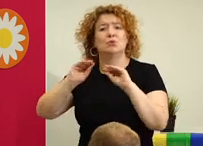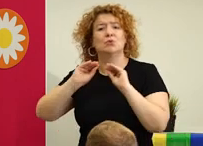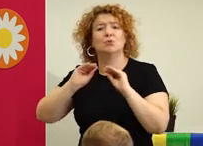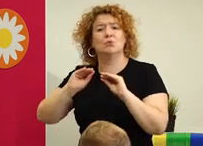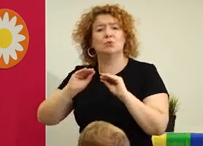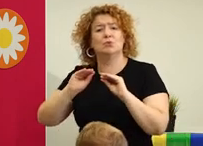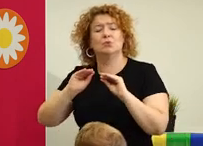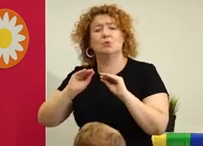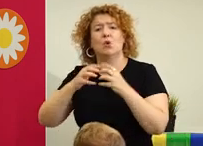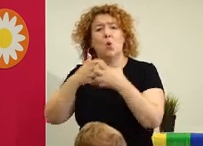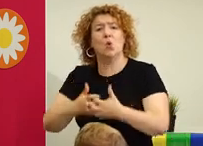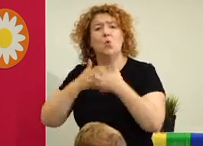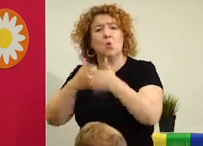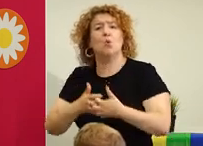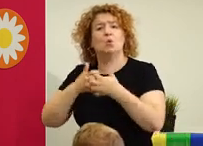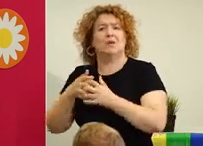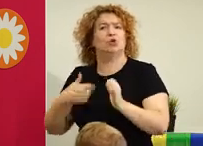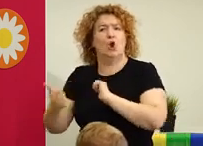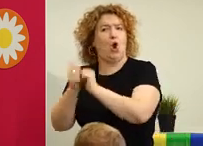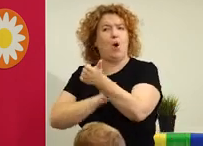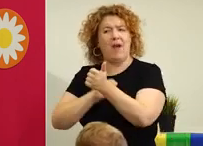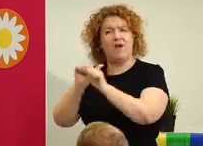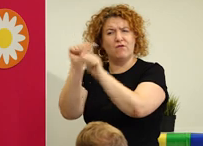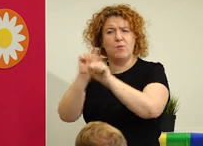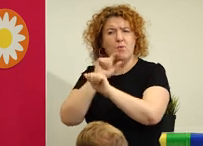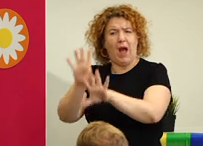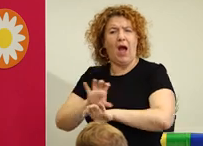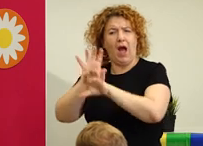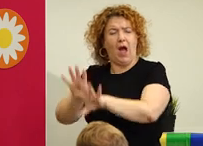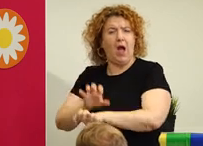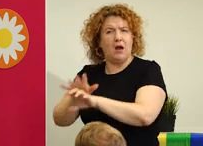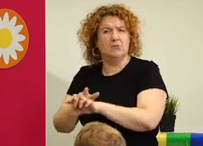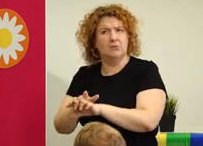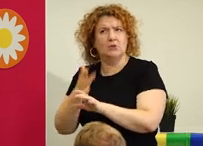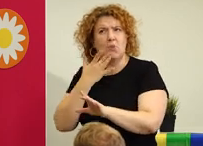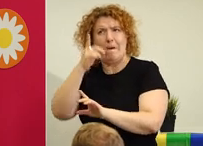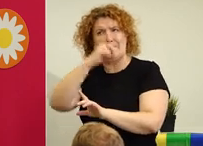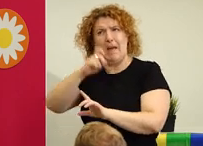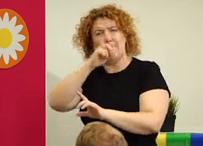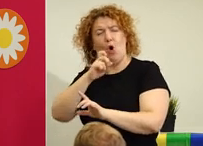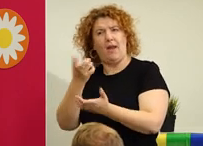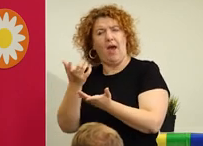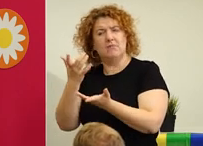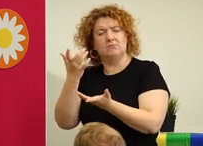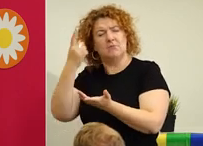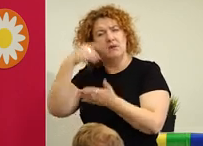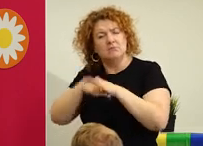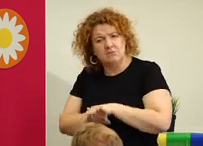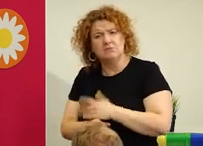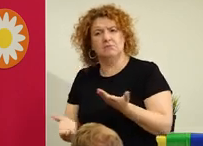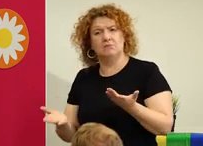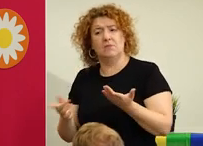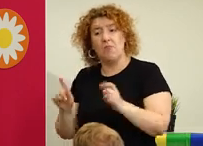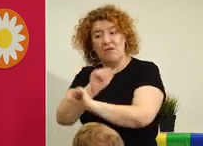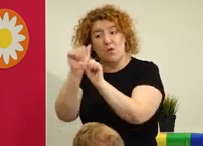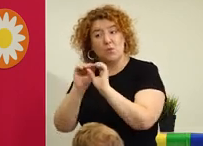sus mecanismos de lucha democrática, aprender de su lucha, tener memoria y aprender y ejercer esas